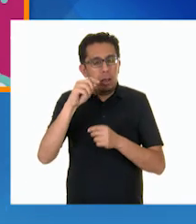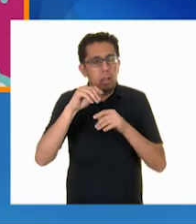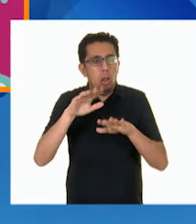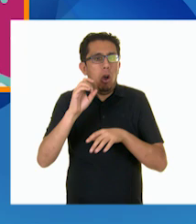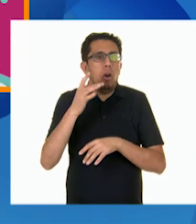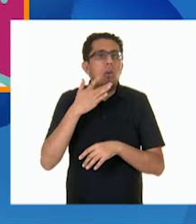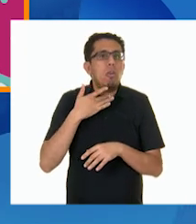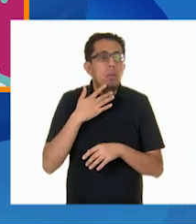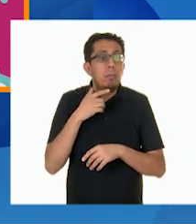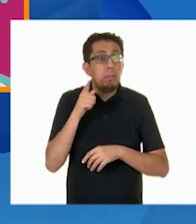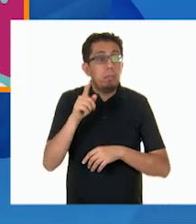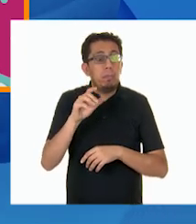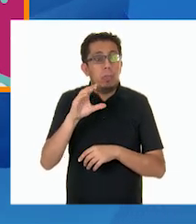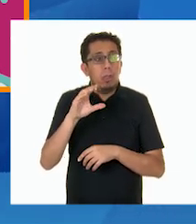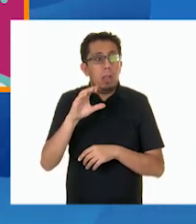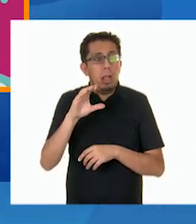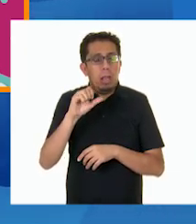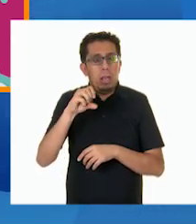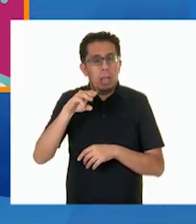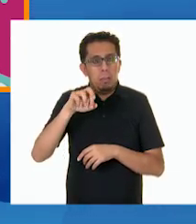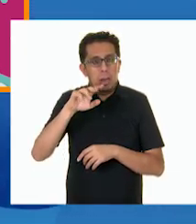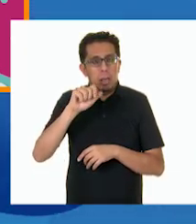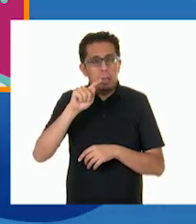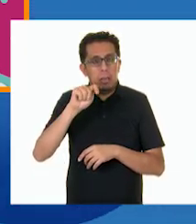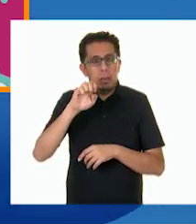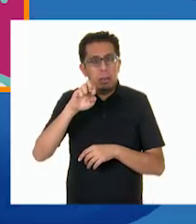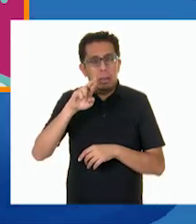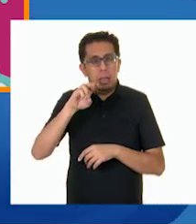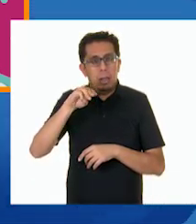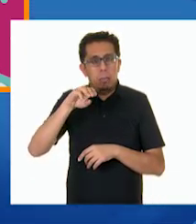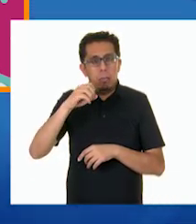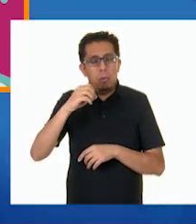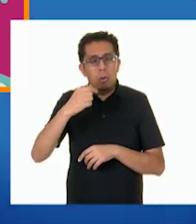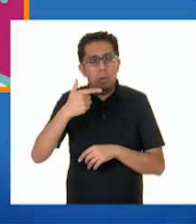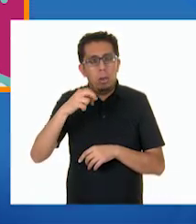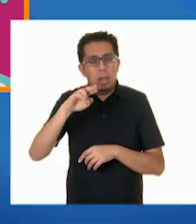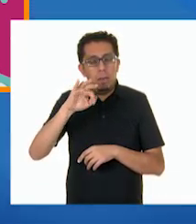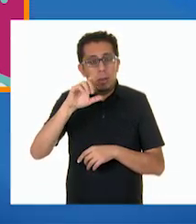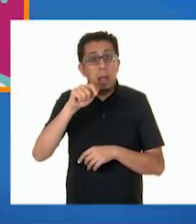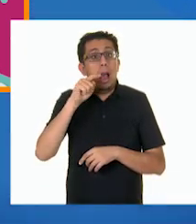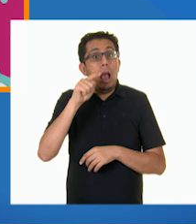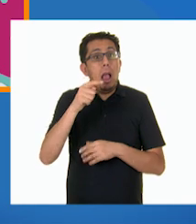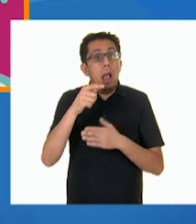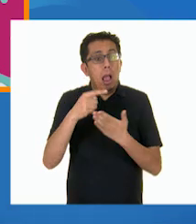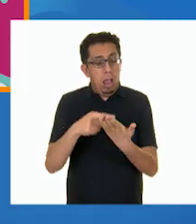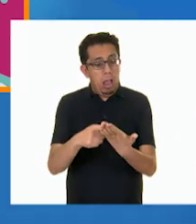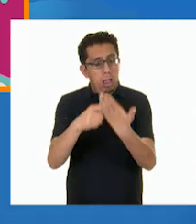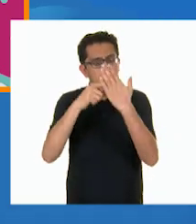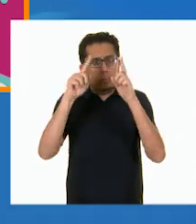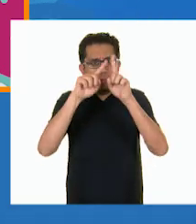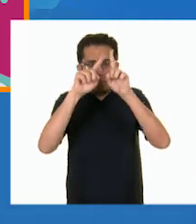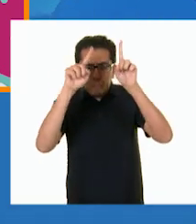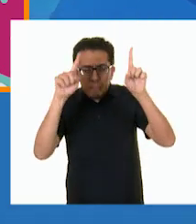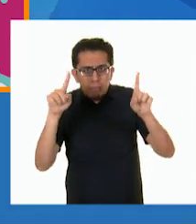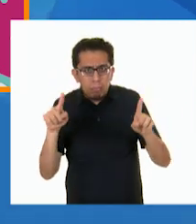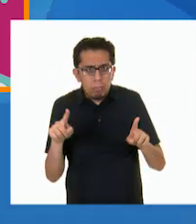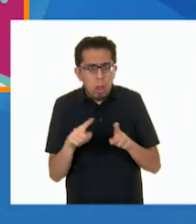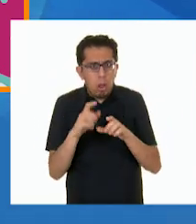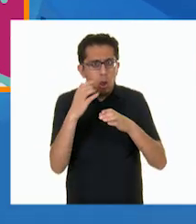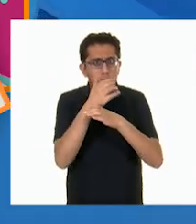termográfica. Es una cámara que muestra en pantalla una imagen de la radiación calorífica que emite un